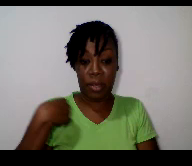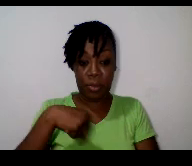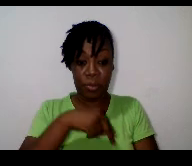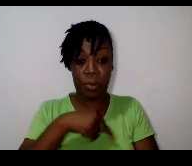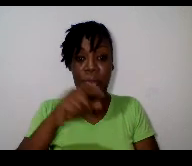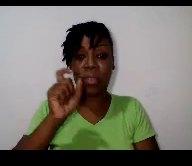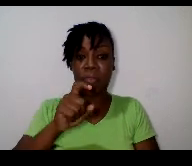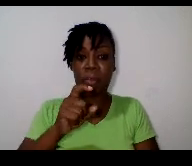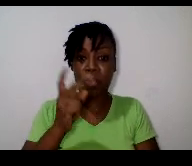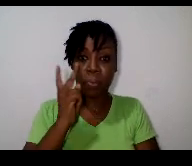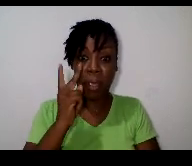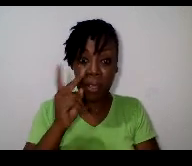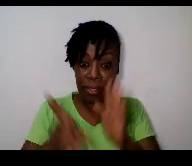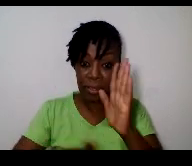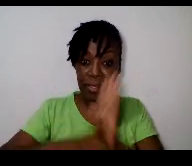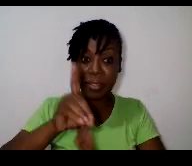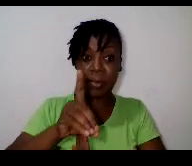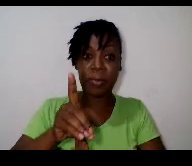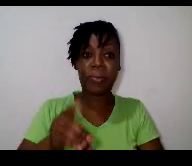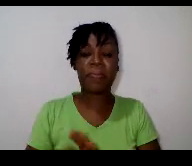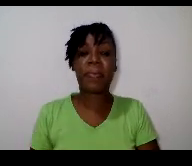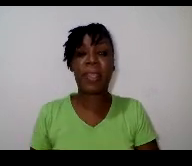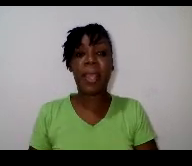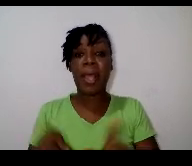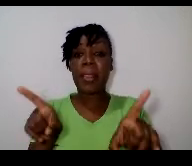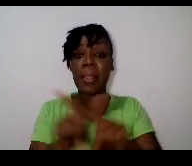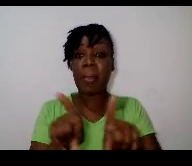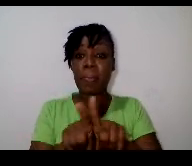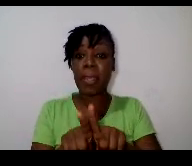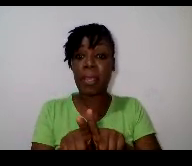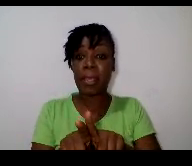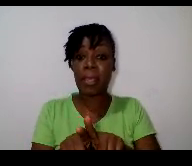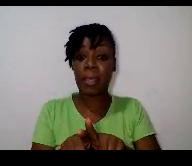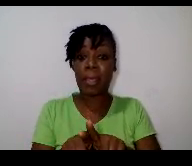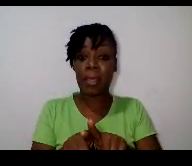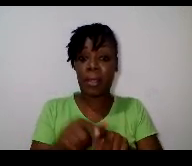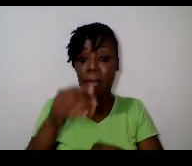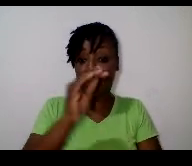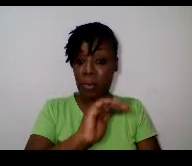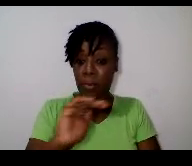desarrolle. También los niños que están expuestos a las pantallas